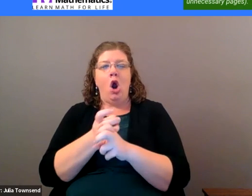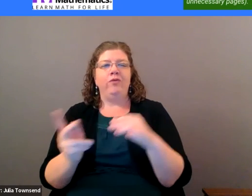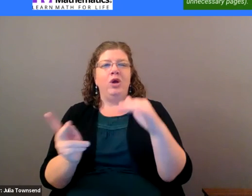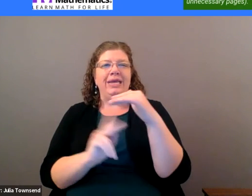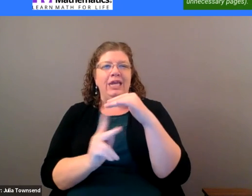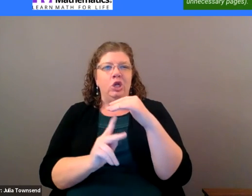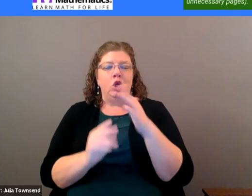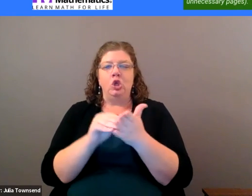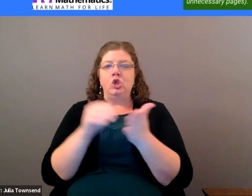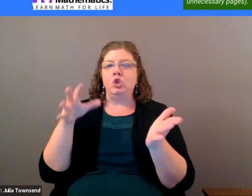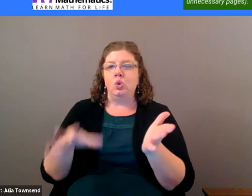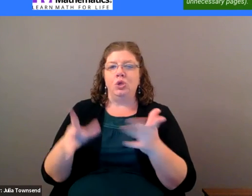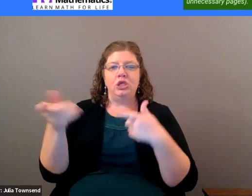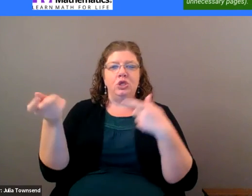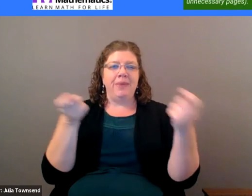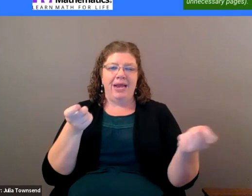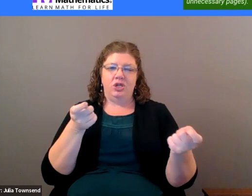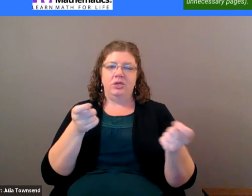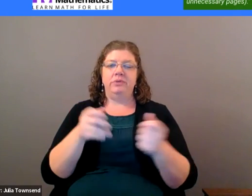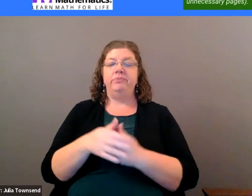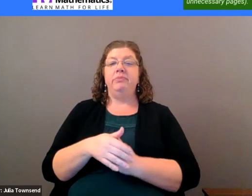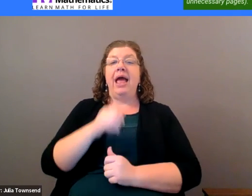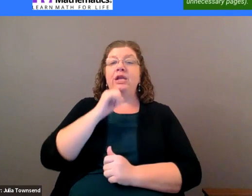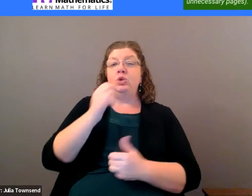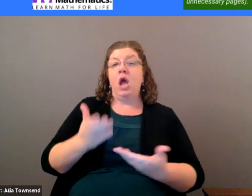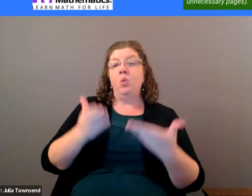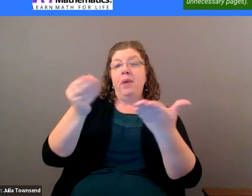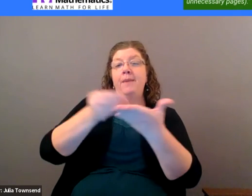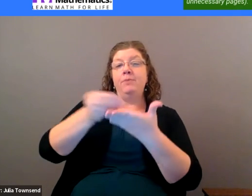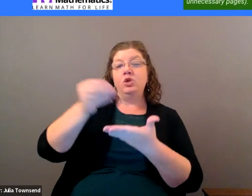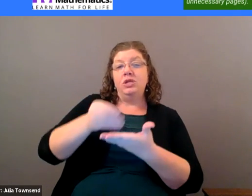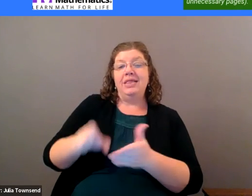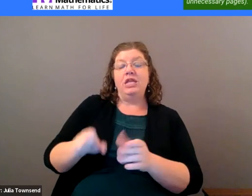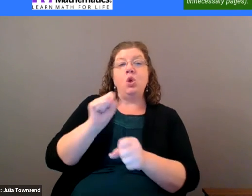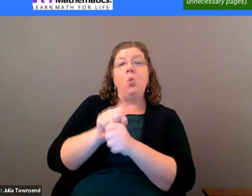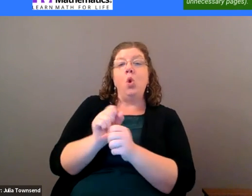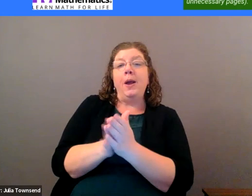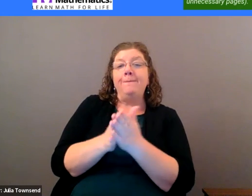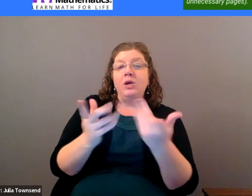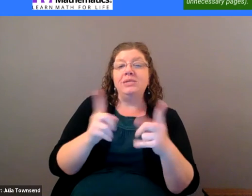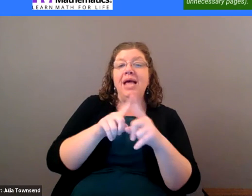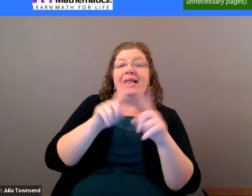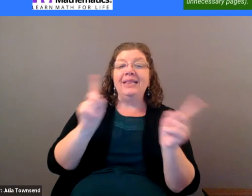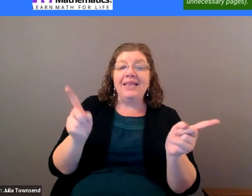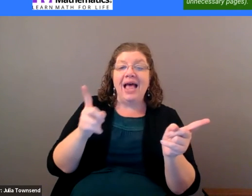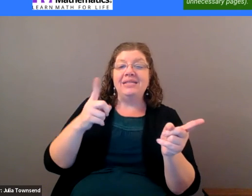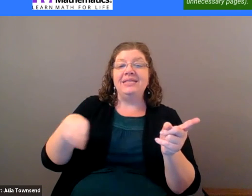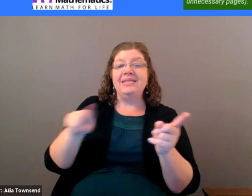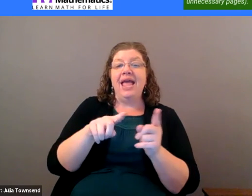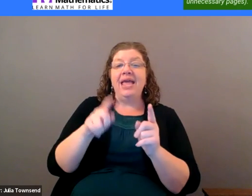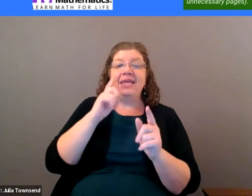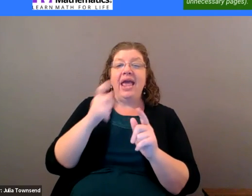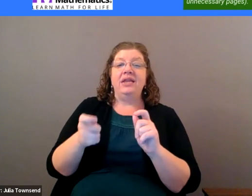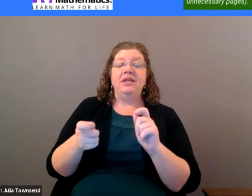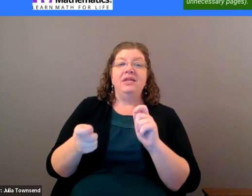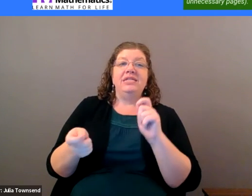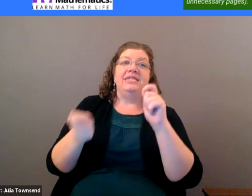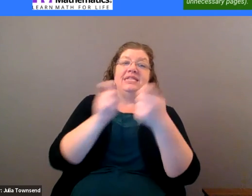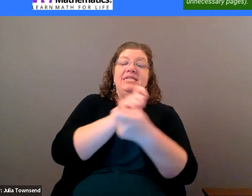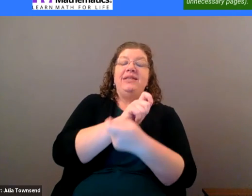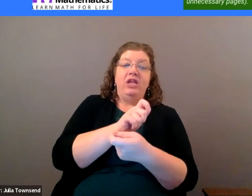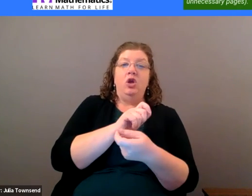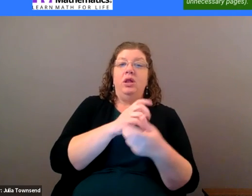de trabajo tan grandes. Dice, yo no recomiendo que se compren los libros de trabajo a menos de que